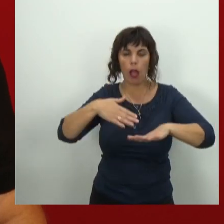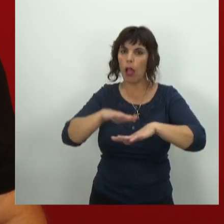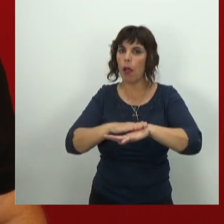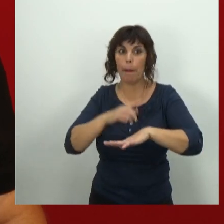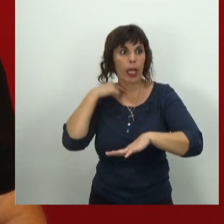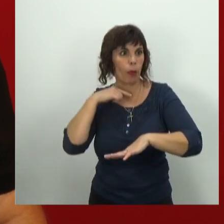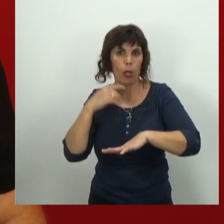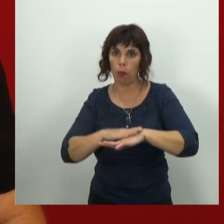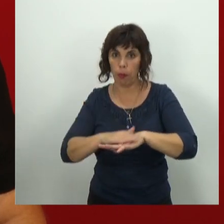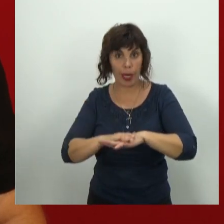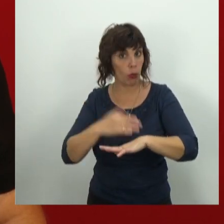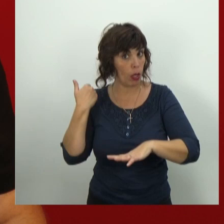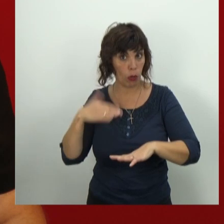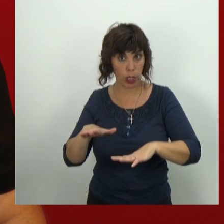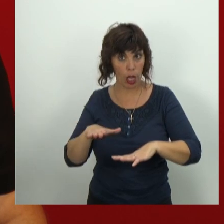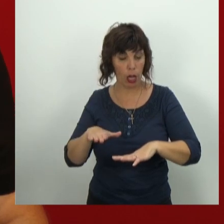de los pecados.